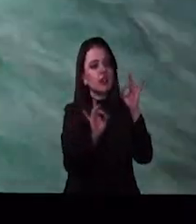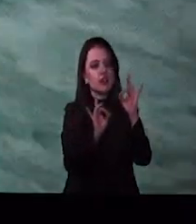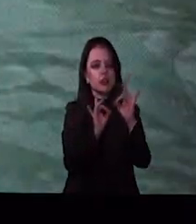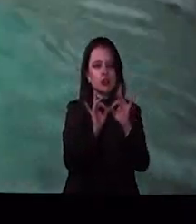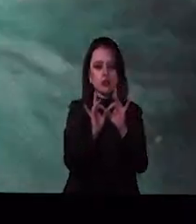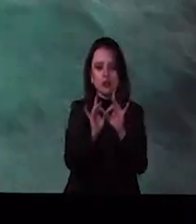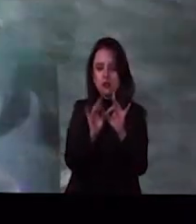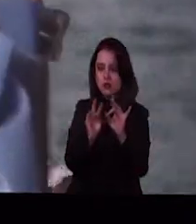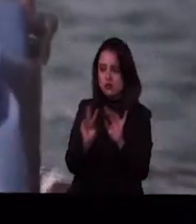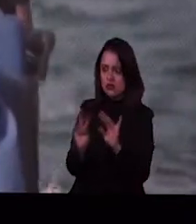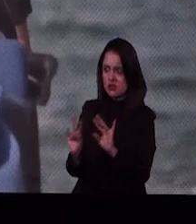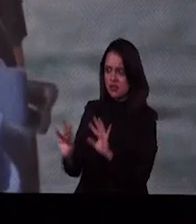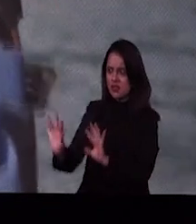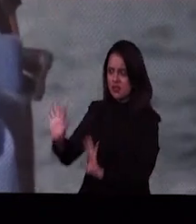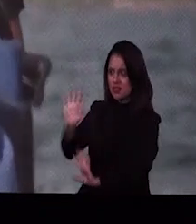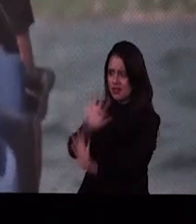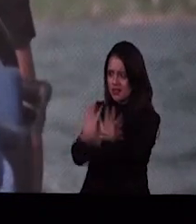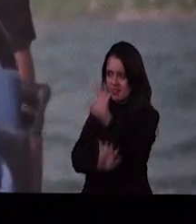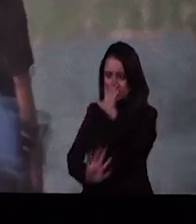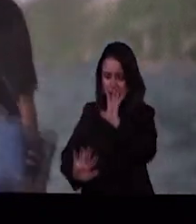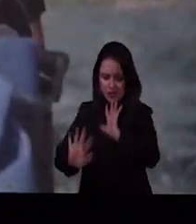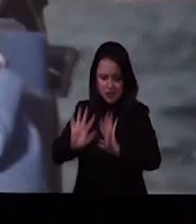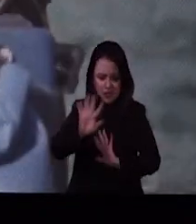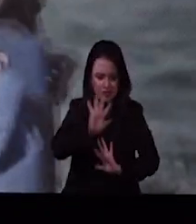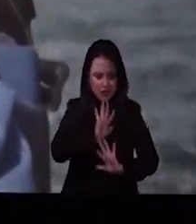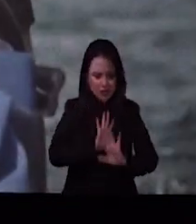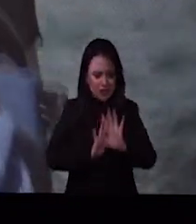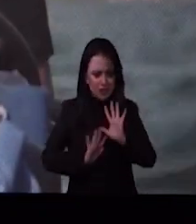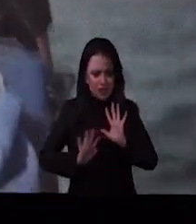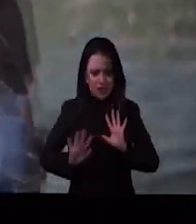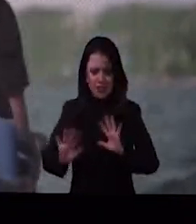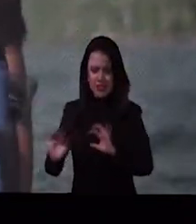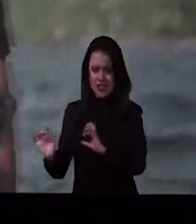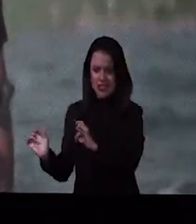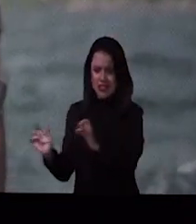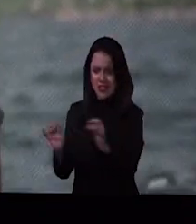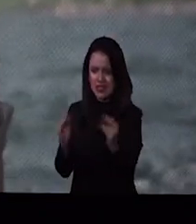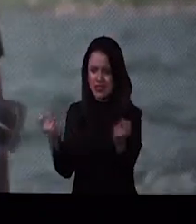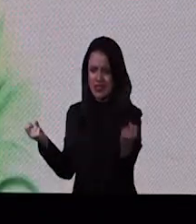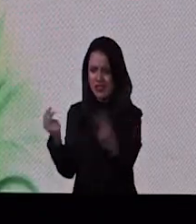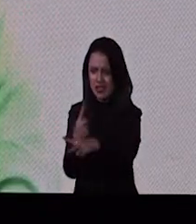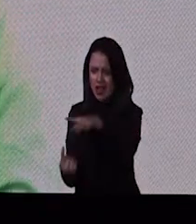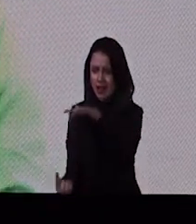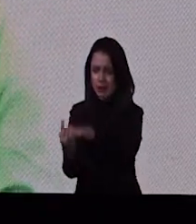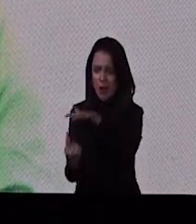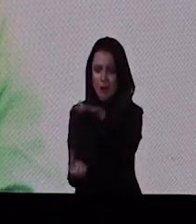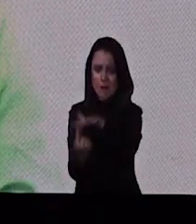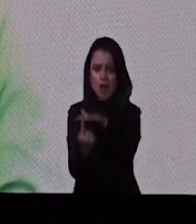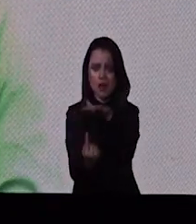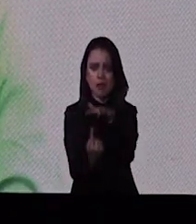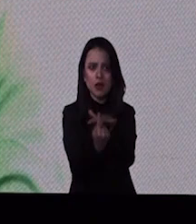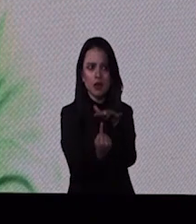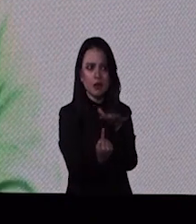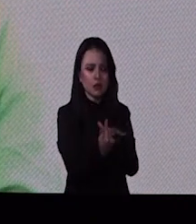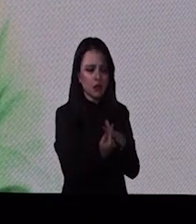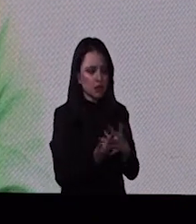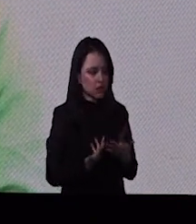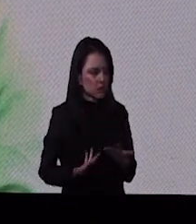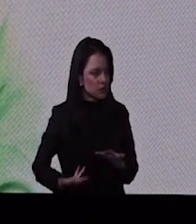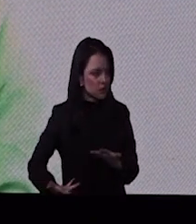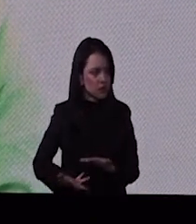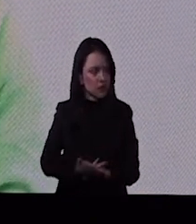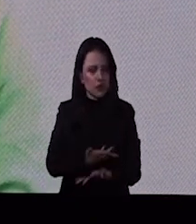detrás del paraíso donde la gente vivía y convivía, pasaban en millones de situaciones de tragedia, pero esa